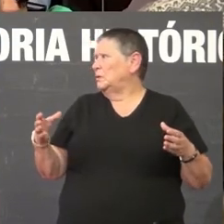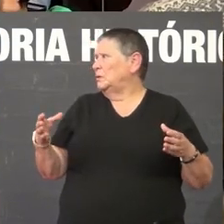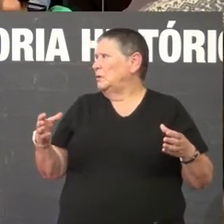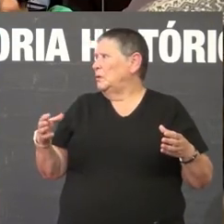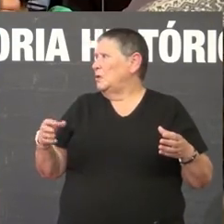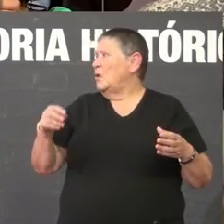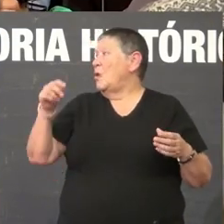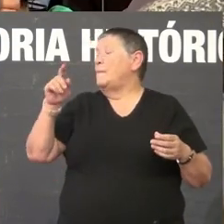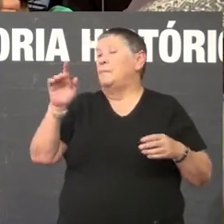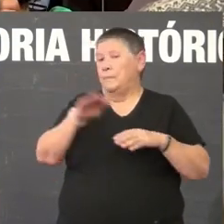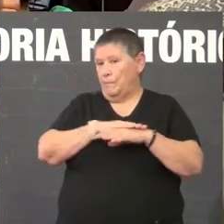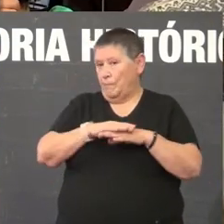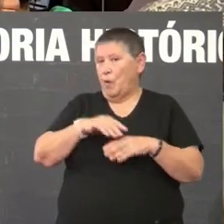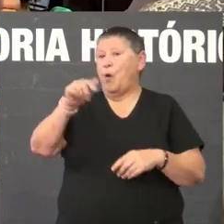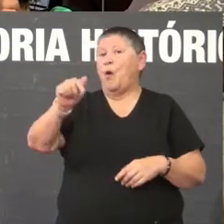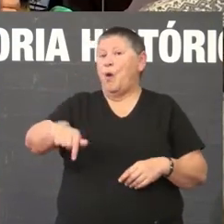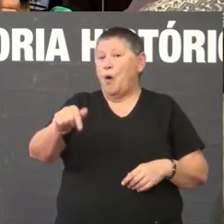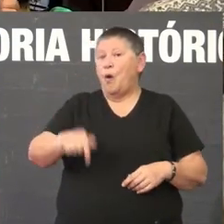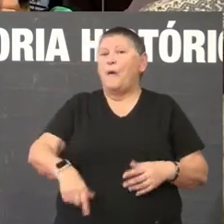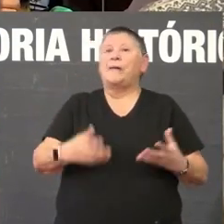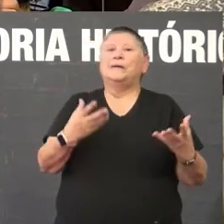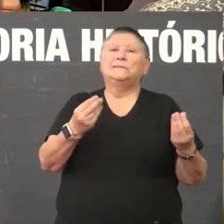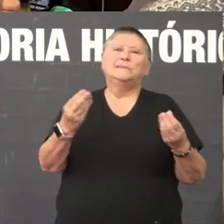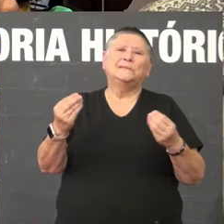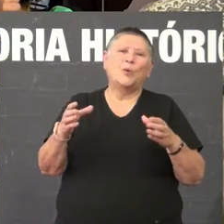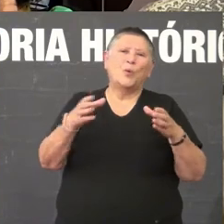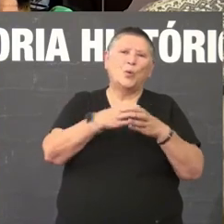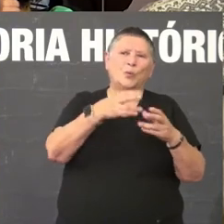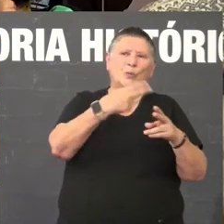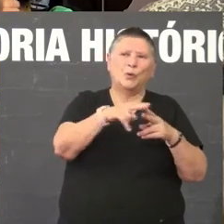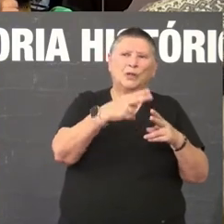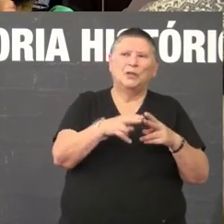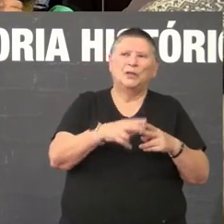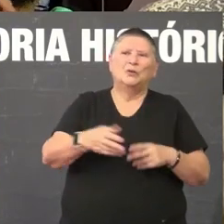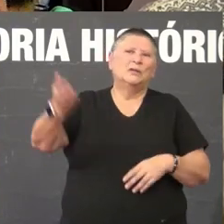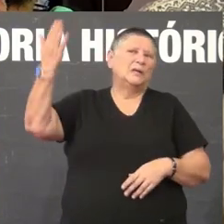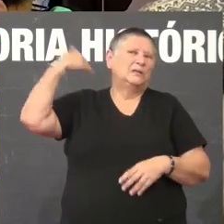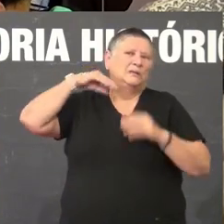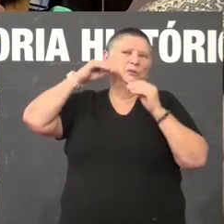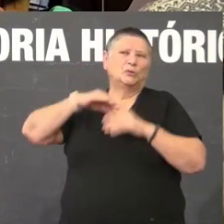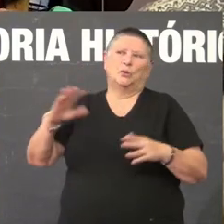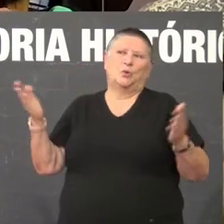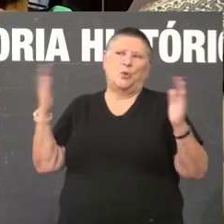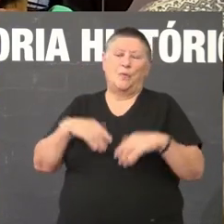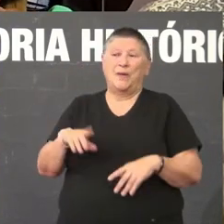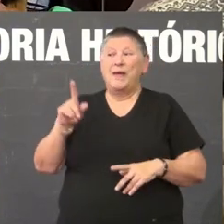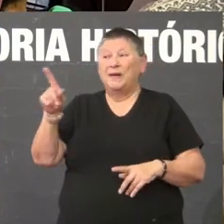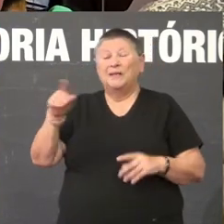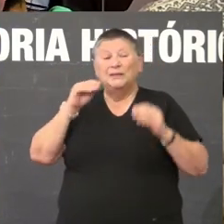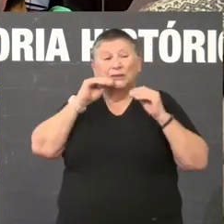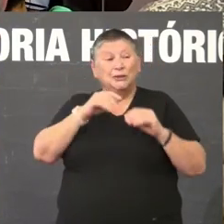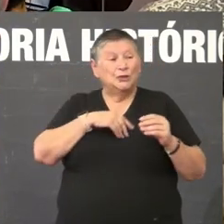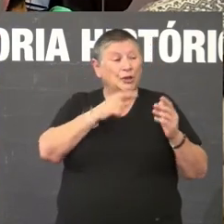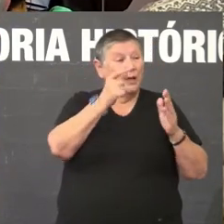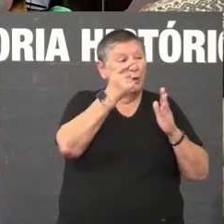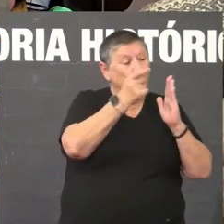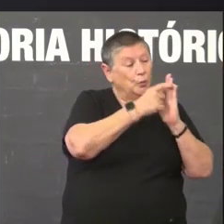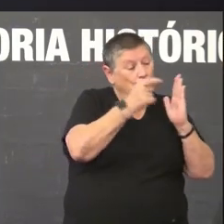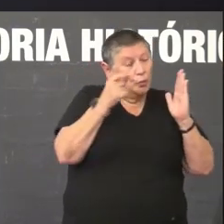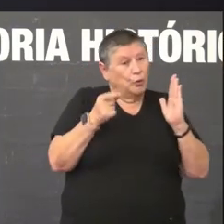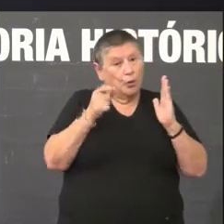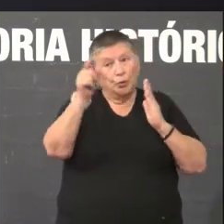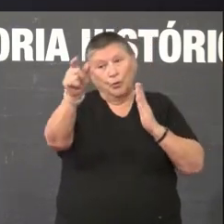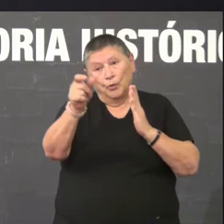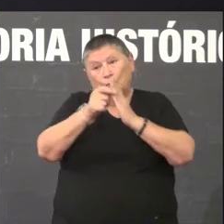dicho, hoy hay tantos partidos como no ha habido en toda la historia de Morales. Segundo, la historia no se puede coger a trozos. La historia hay que saber de